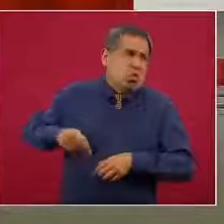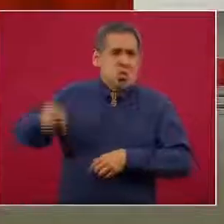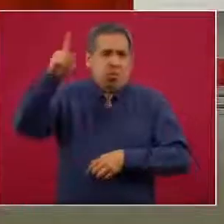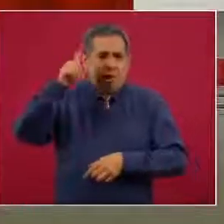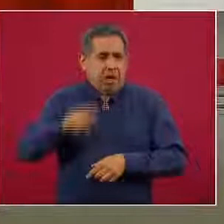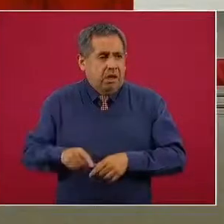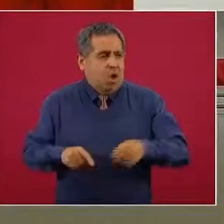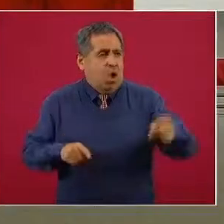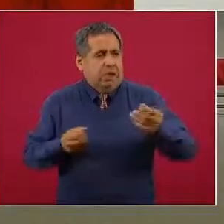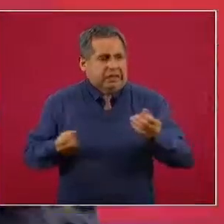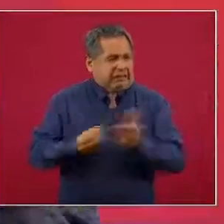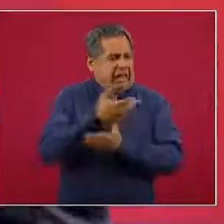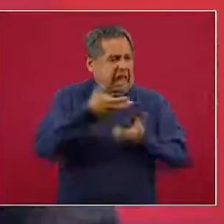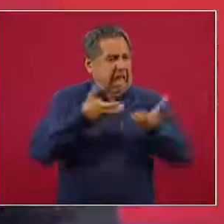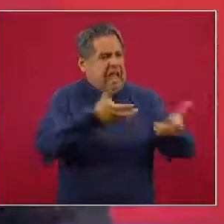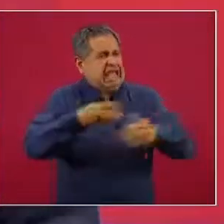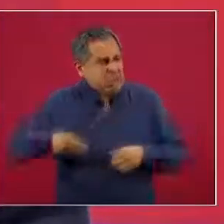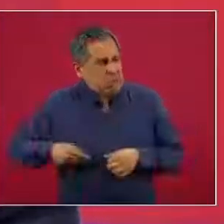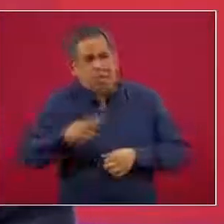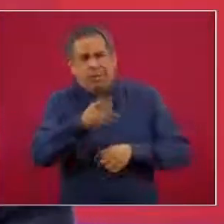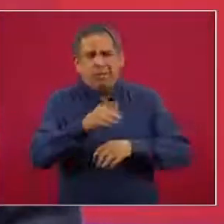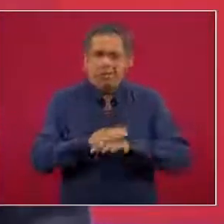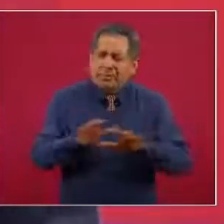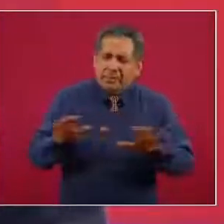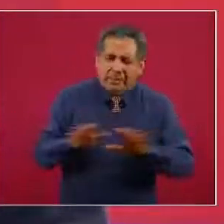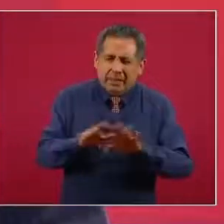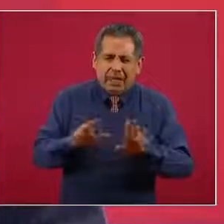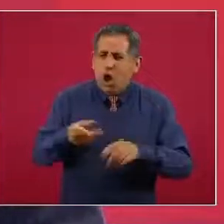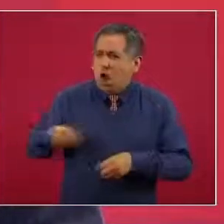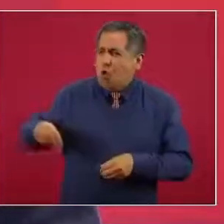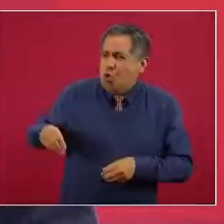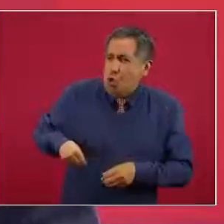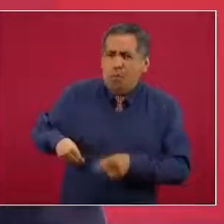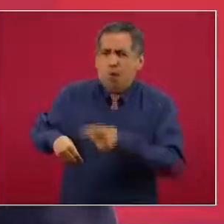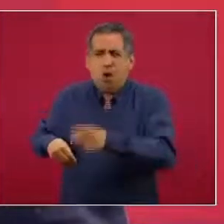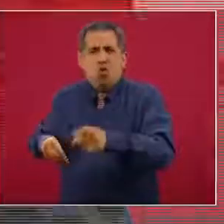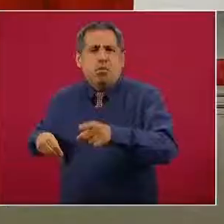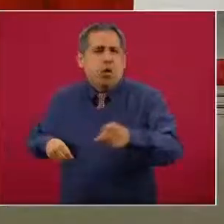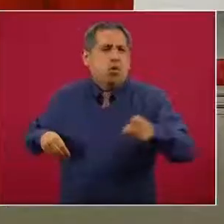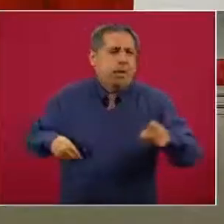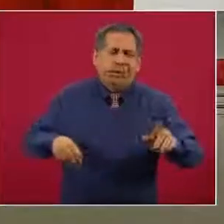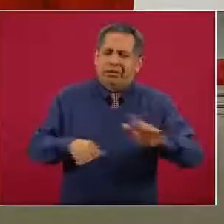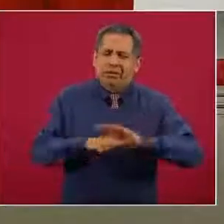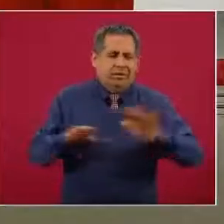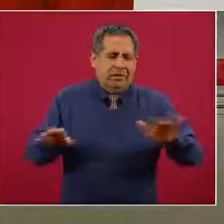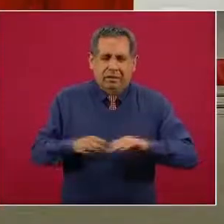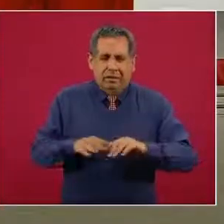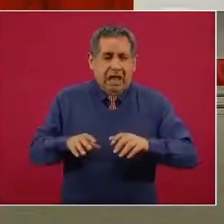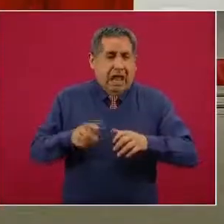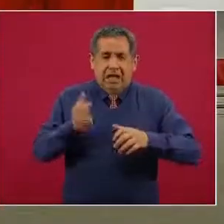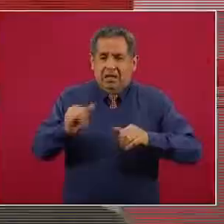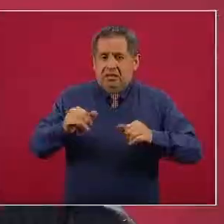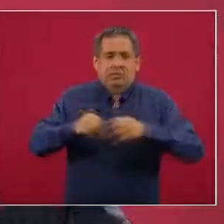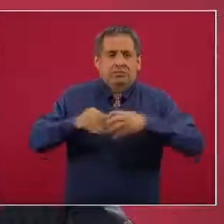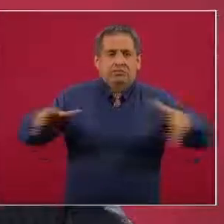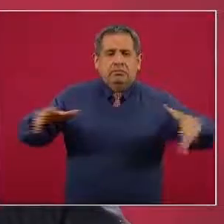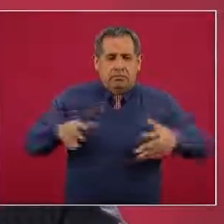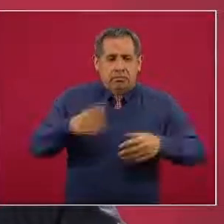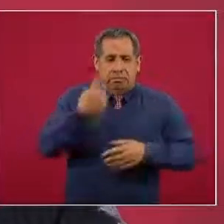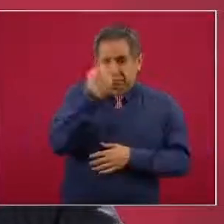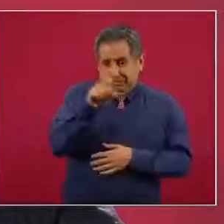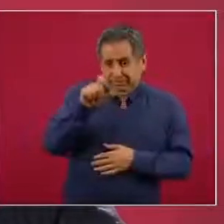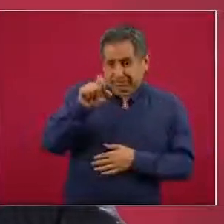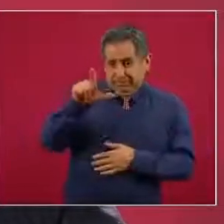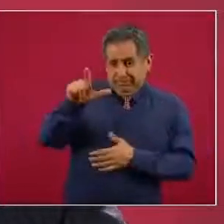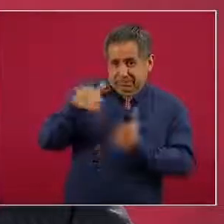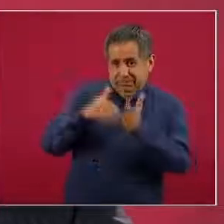o está saliendo a la calle, o no culpabilicemos. Insisto, esto es un fenómeno de masas. 127 millones